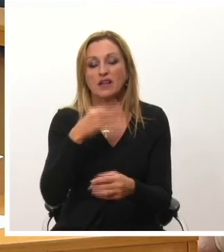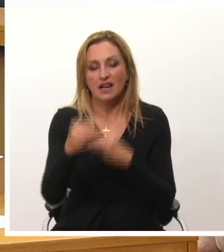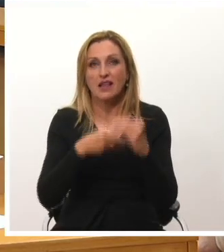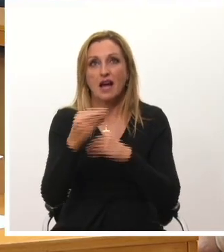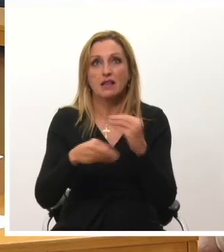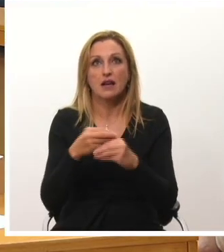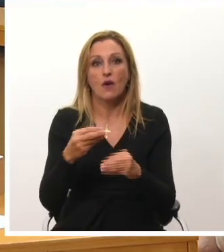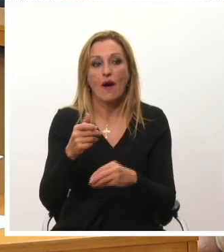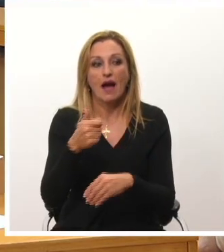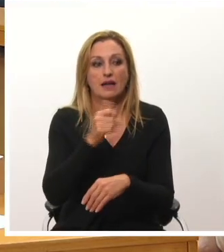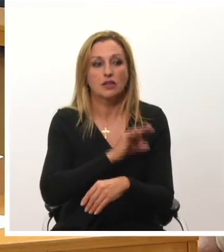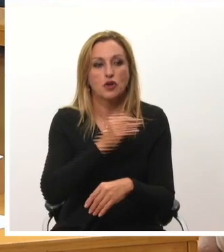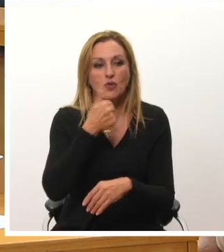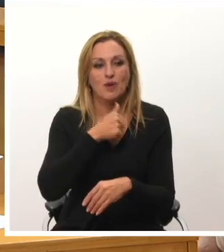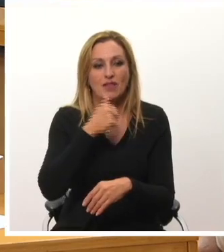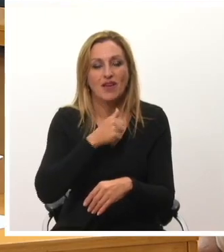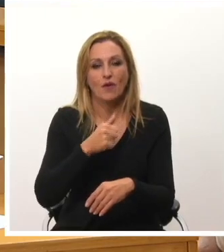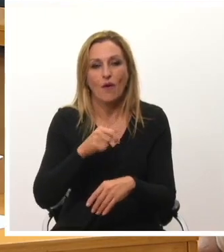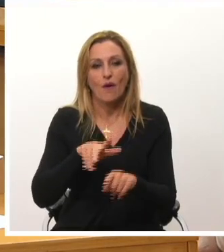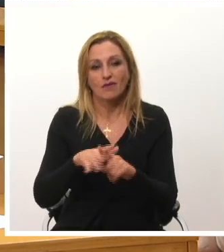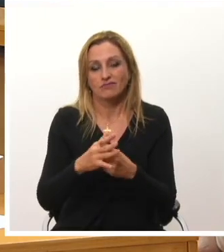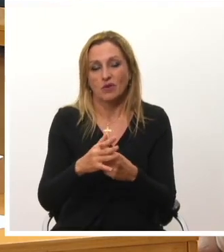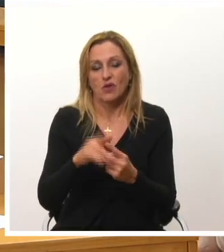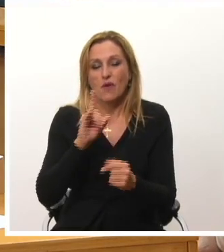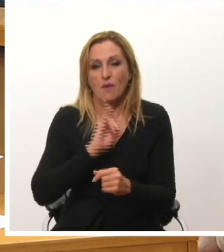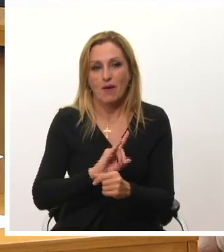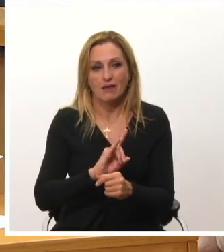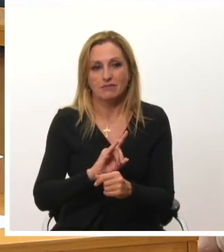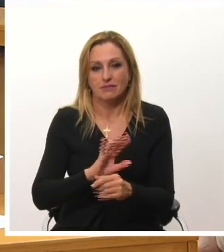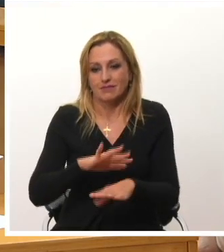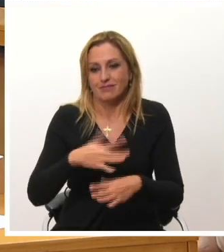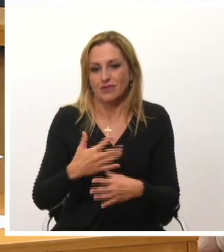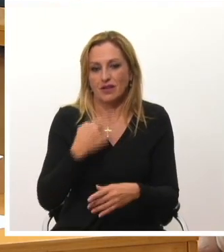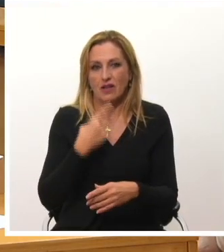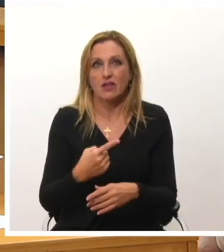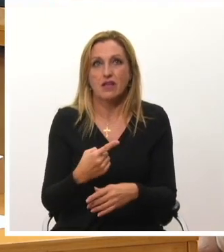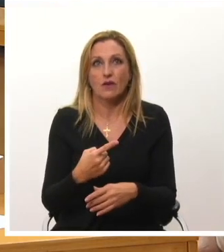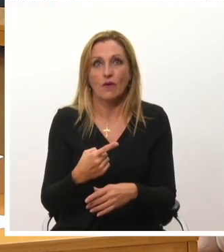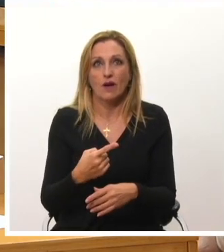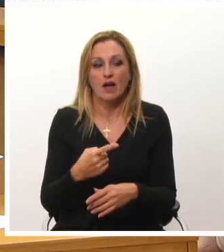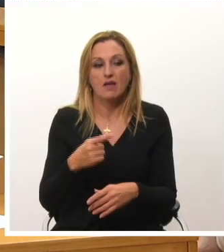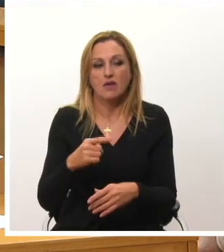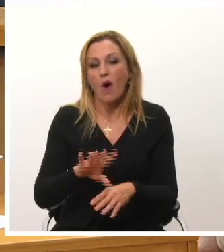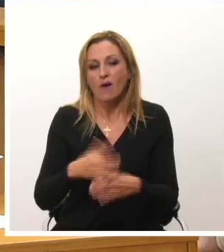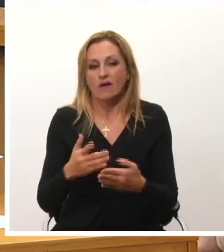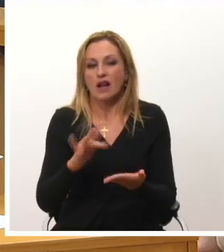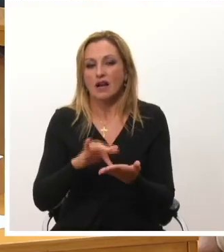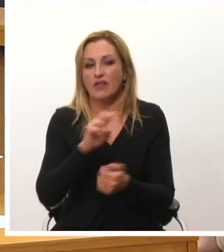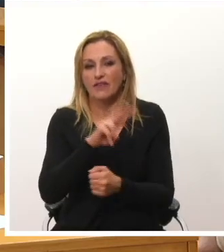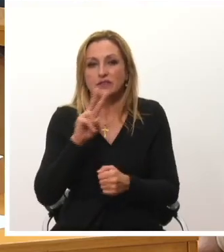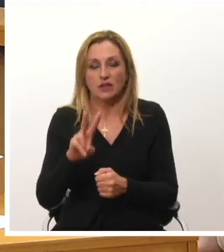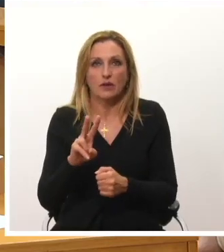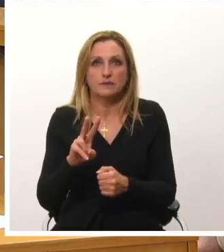mal personalmente y dijo No no no no no pues entonces el 22 O sea que la antidemocracia O sea si los plazos eran